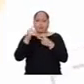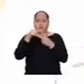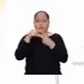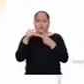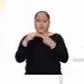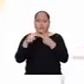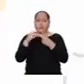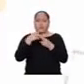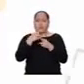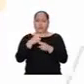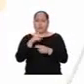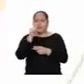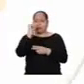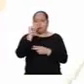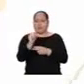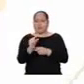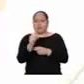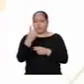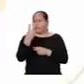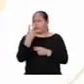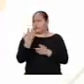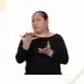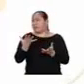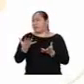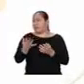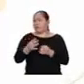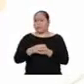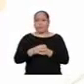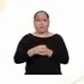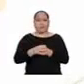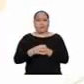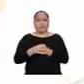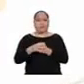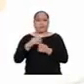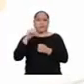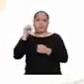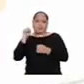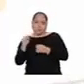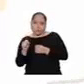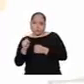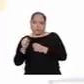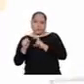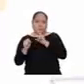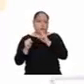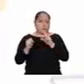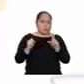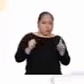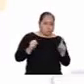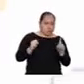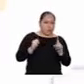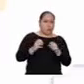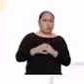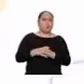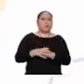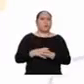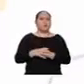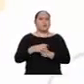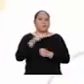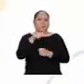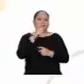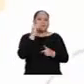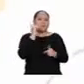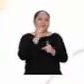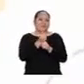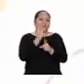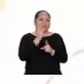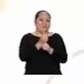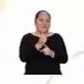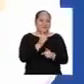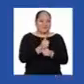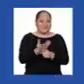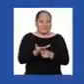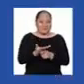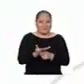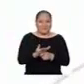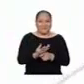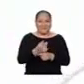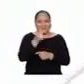valores, solo dos, o sea, sí y no. Estás en lo correcto, detective